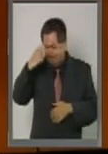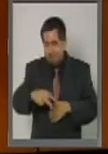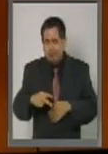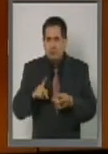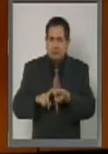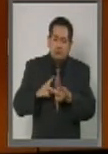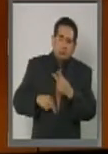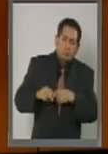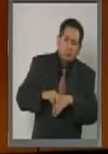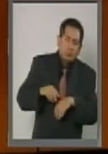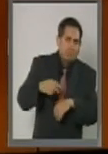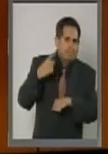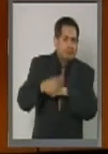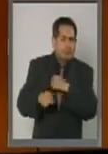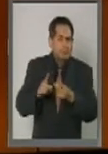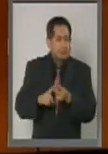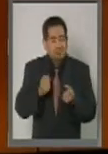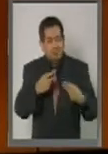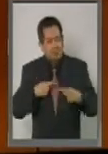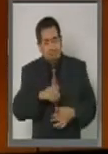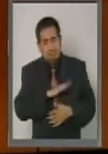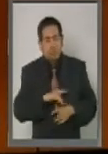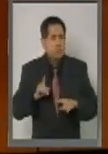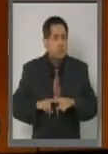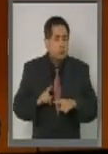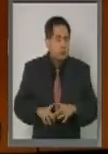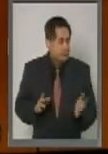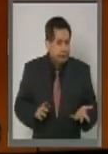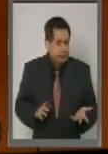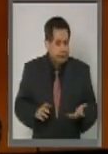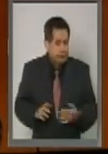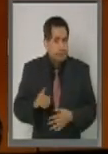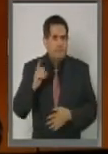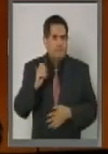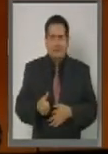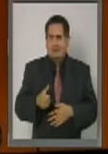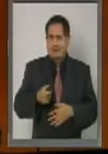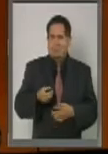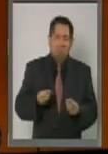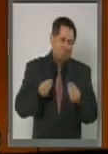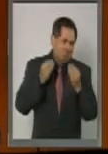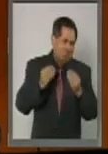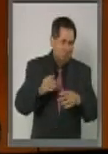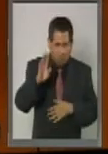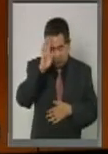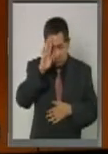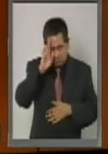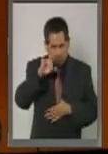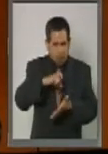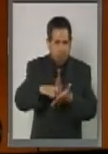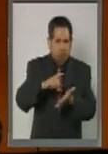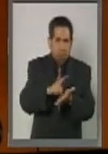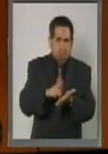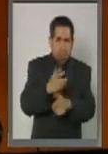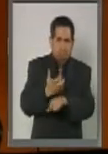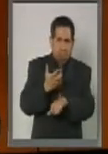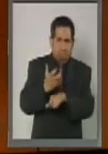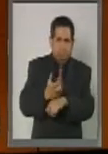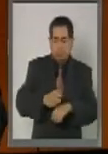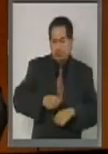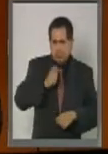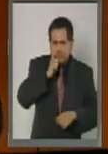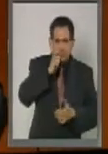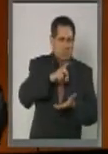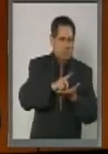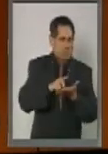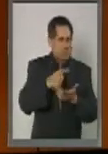ha costado miles y miles de vidas, es en primer lugar el alto consumo, la alta demanda de drogas en Estados Unidos, y que tiene